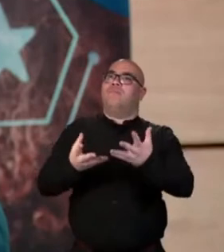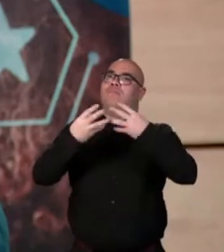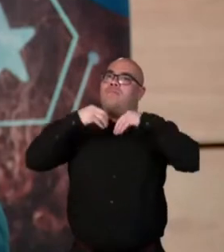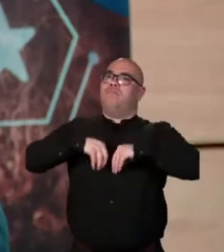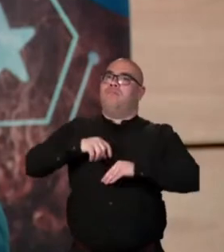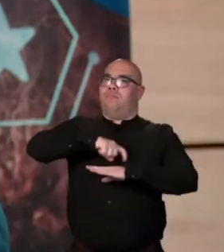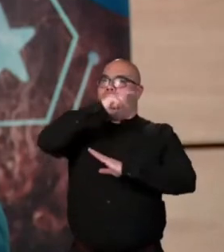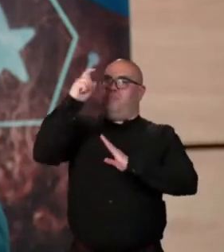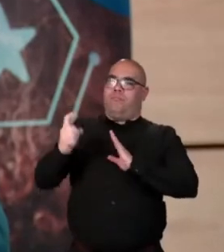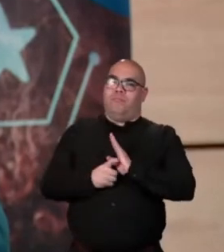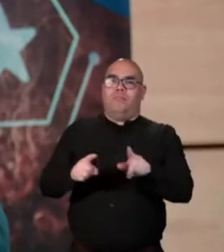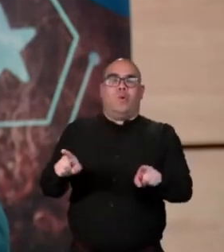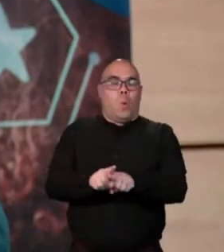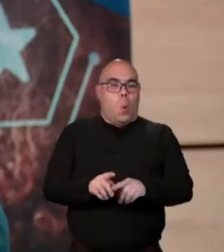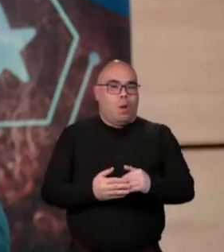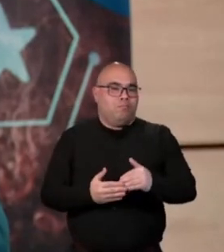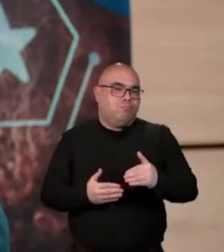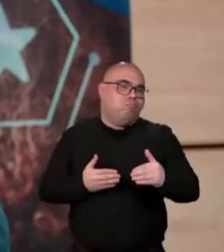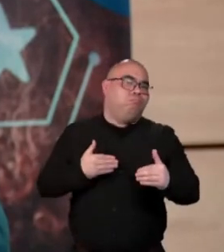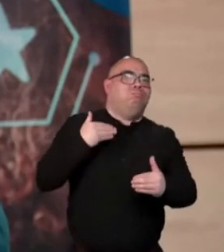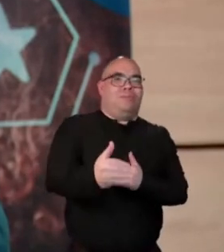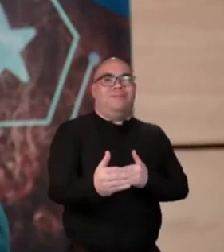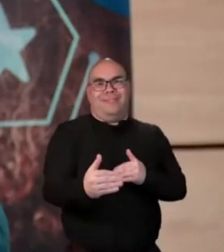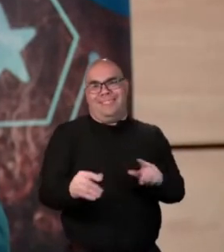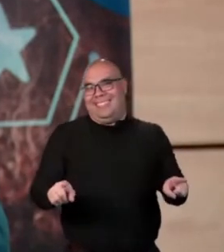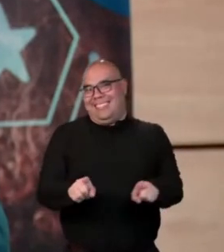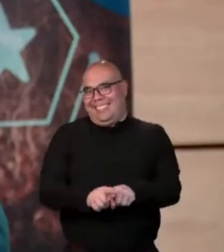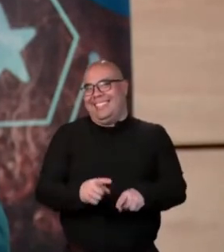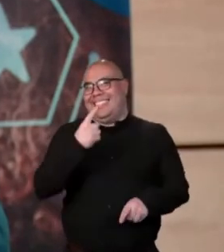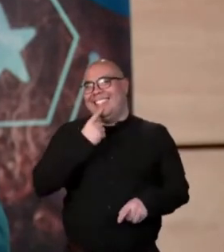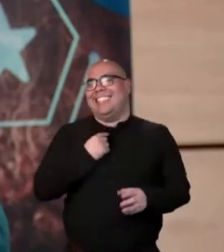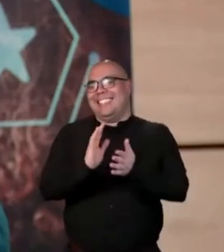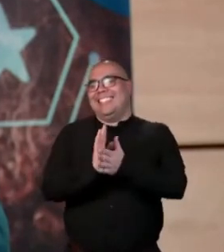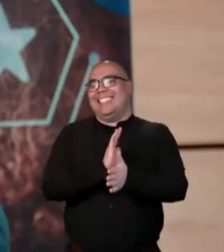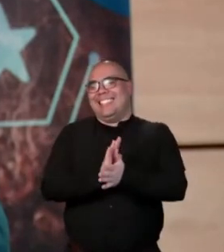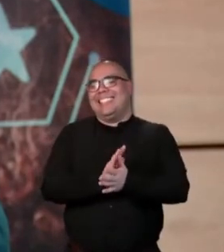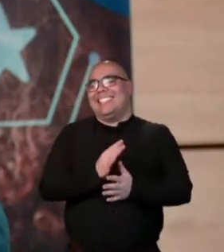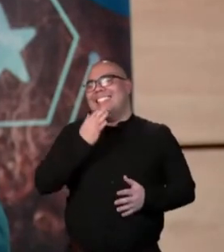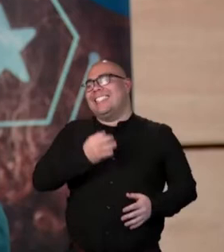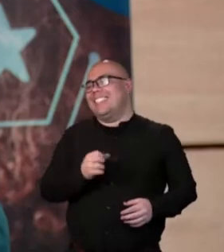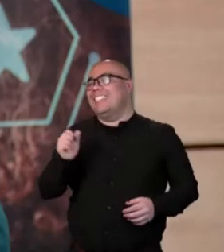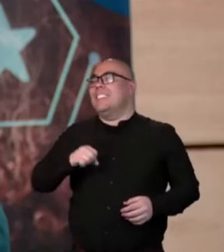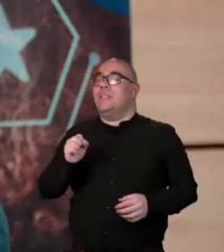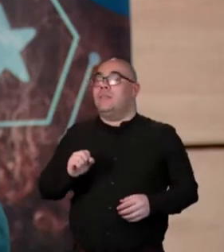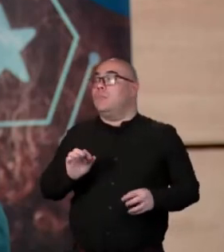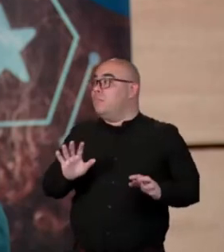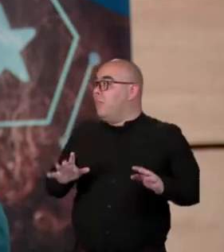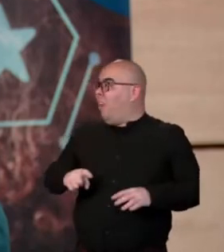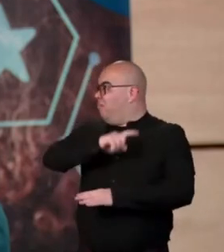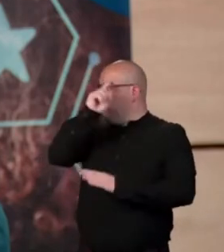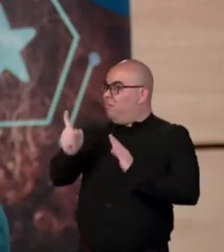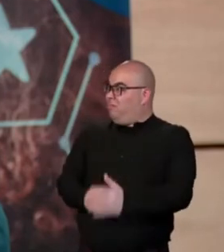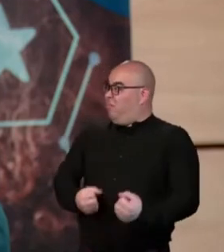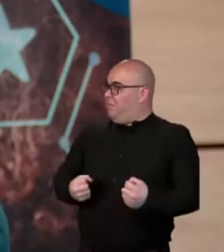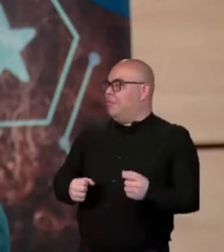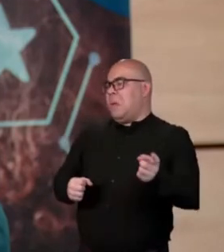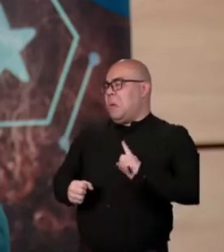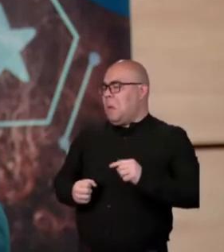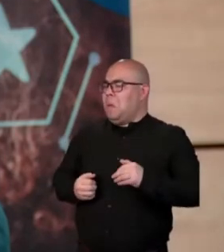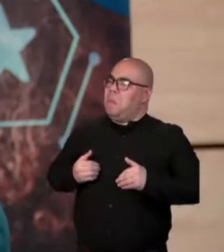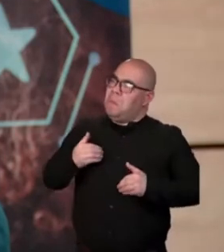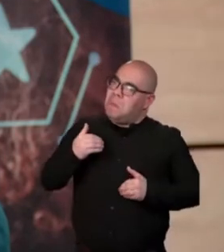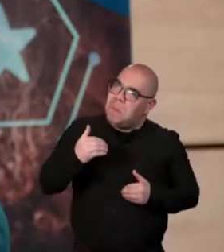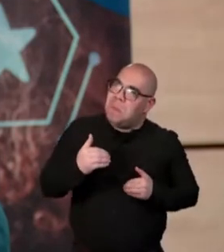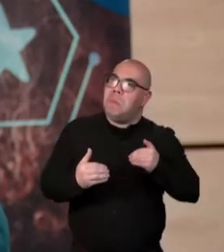integralidad es ir un paso adelante como dice la profesora todavía no estamos esos son procesos de aprendizaje de avance